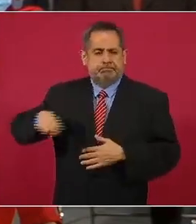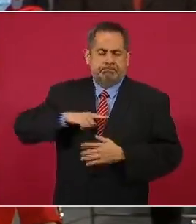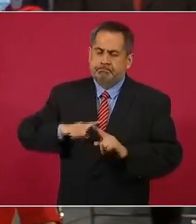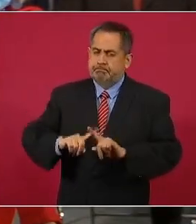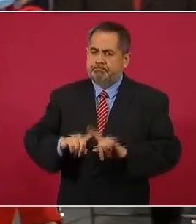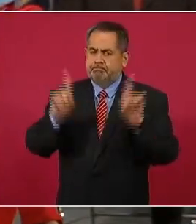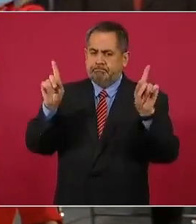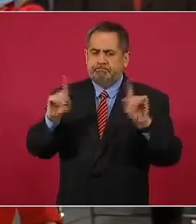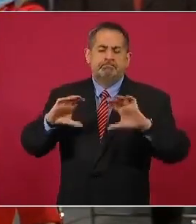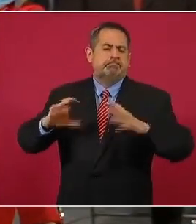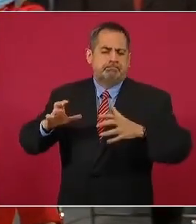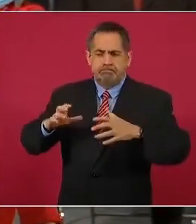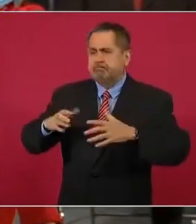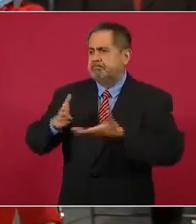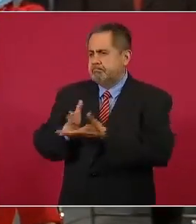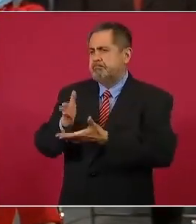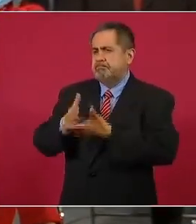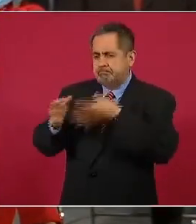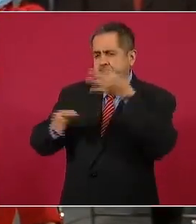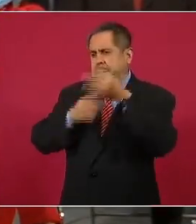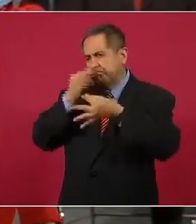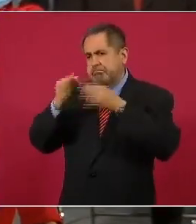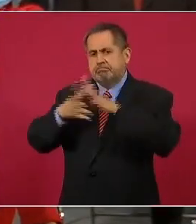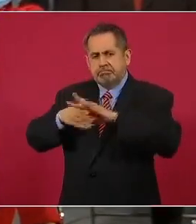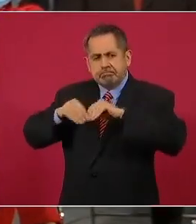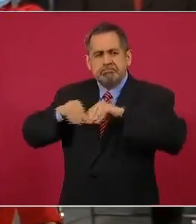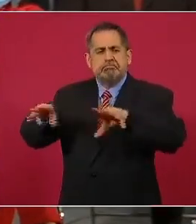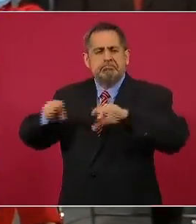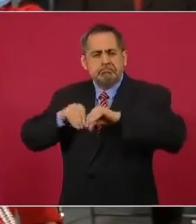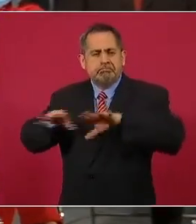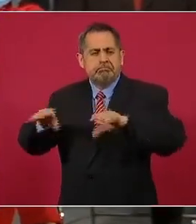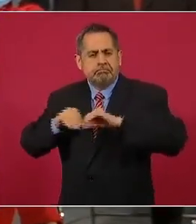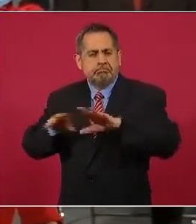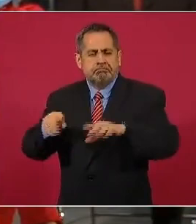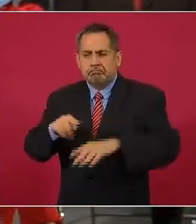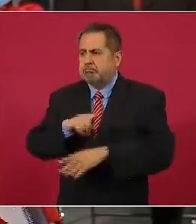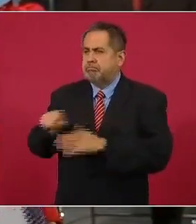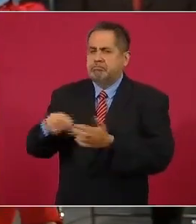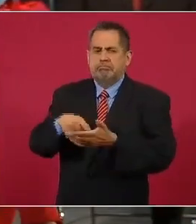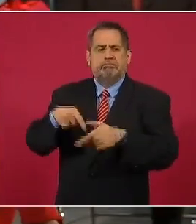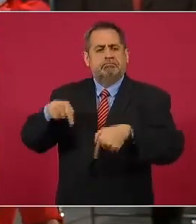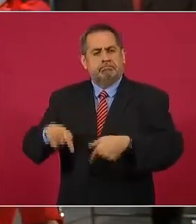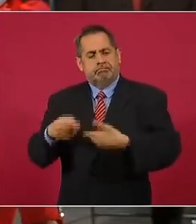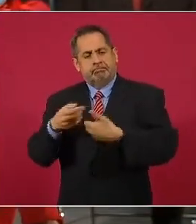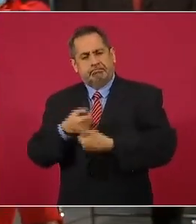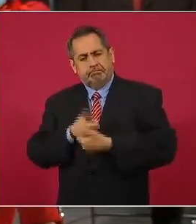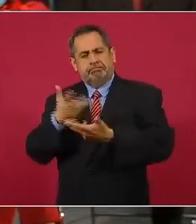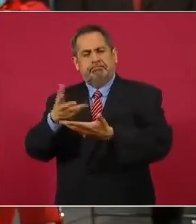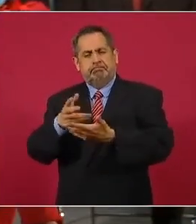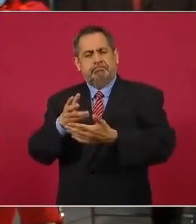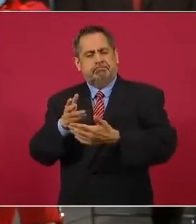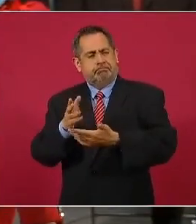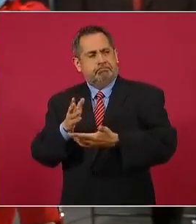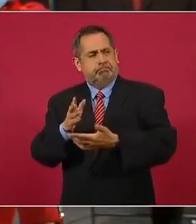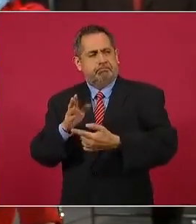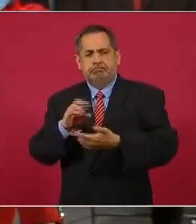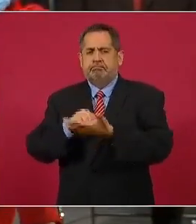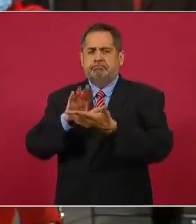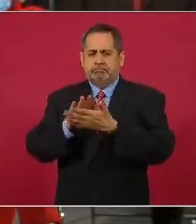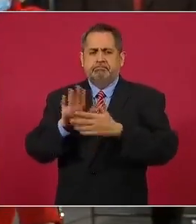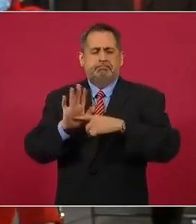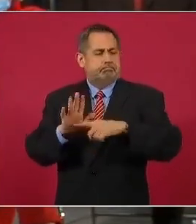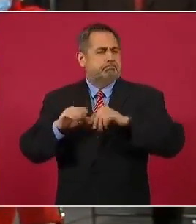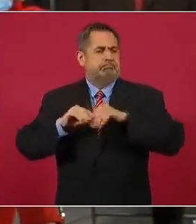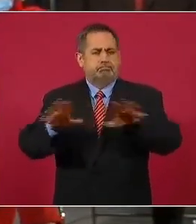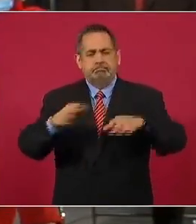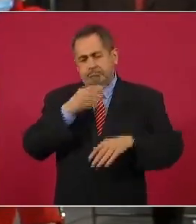comunicadores que estamos abriendo otro tipo de espacios, presidente, y por eso solamente lo expreso aquí, solamente que quede, obviamente, pues,